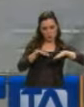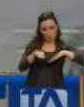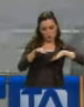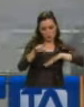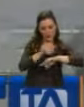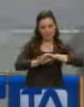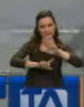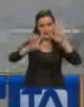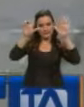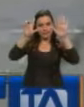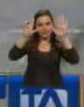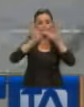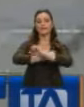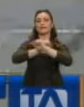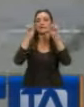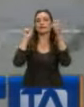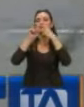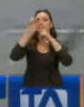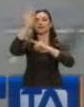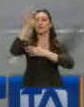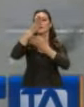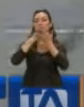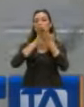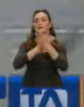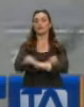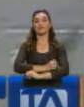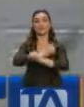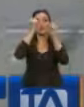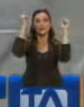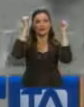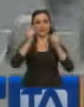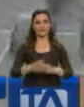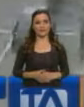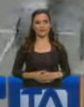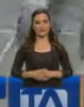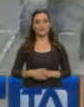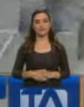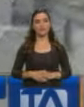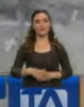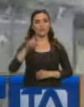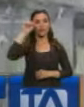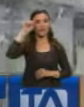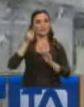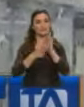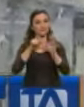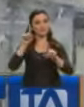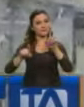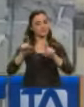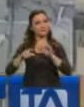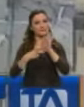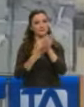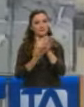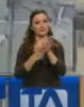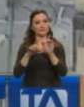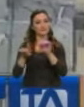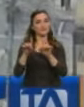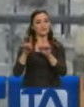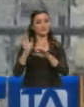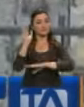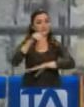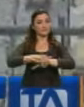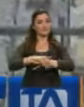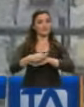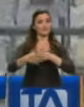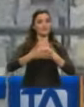7 de la mañana hasta las 9 y 30 de la mañana. Recuerde que a veces lo abren un poquito más tarde, lo